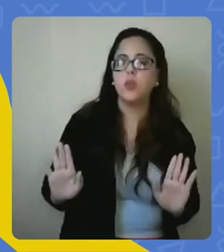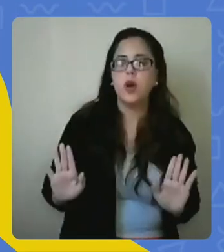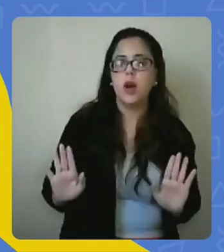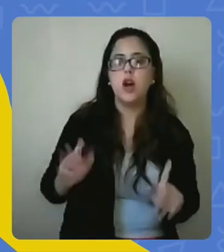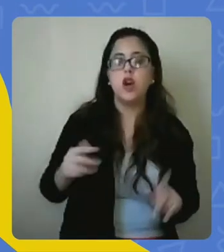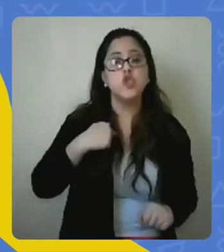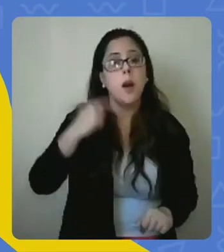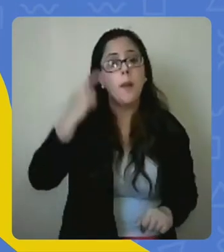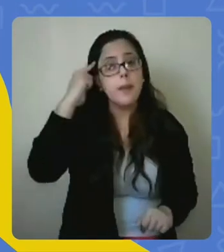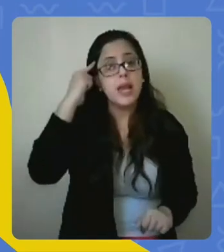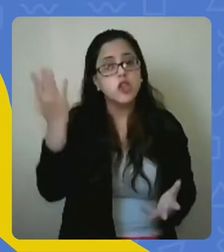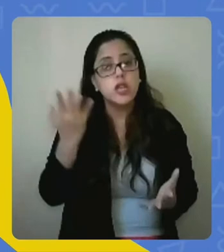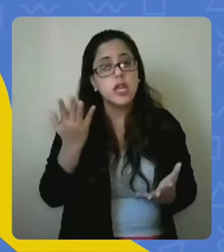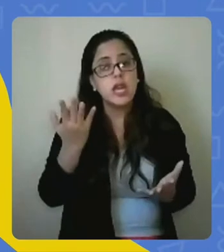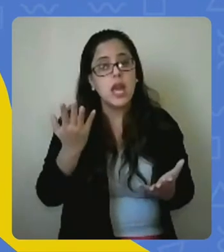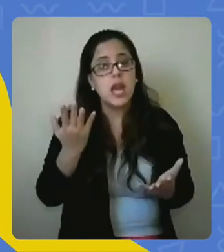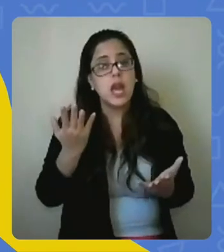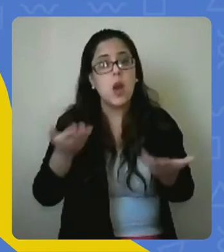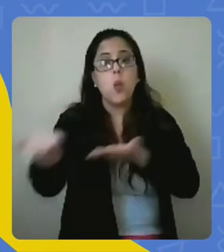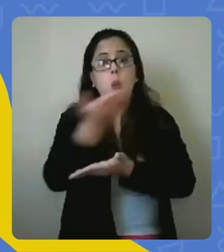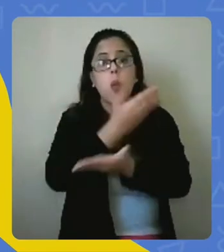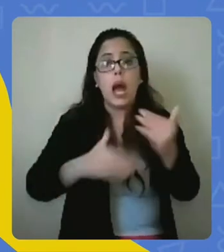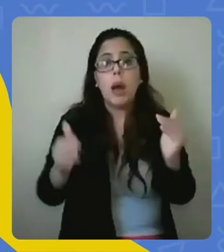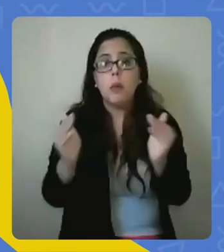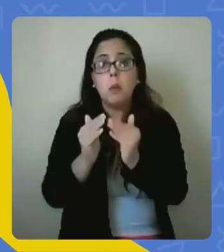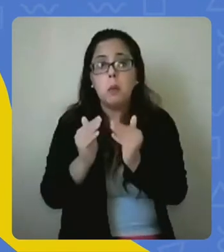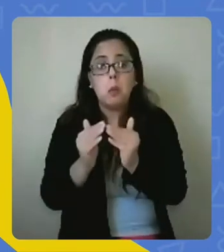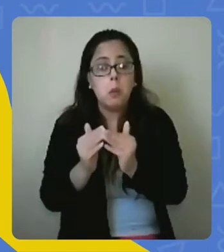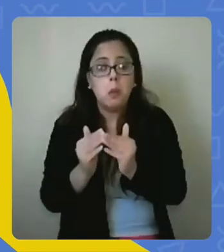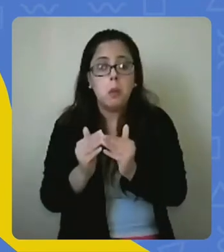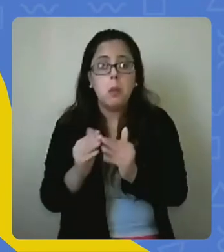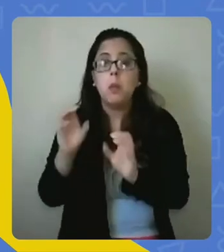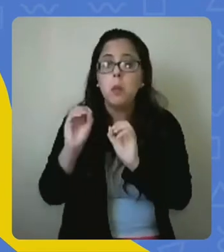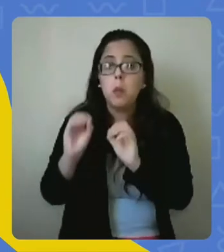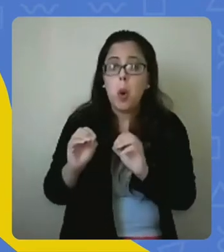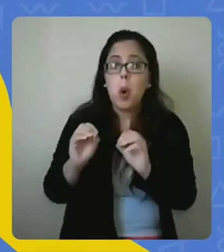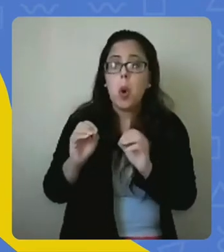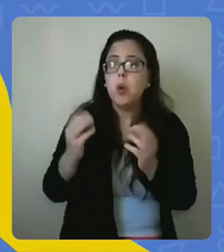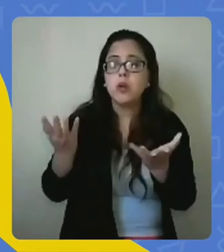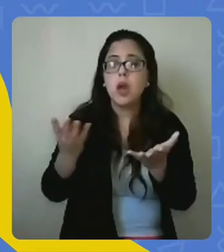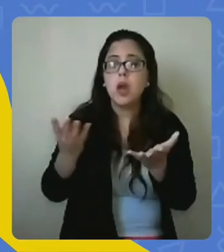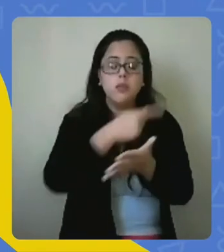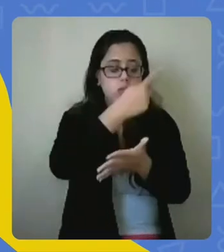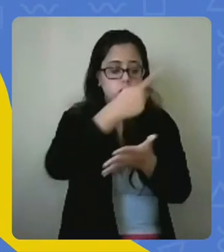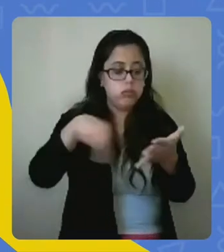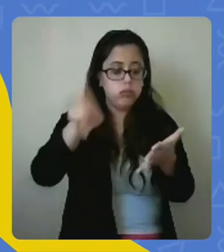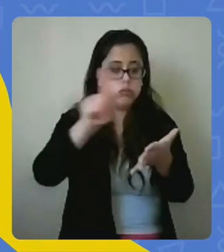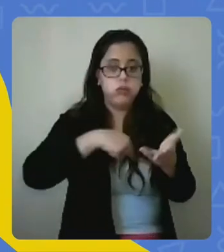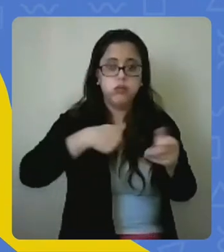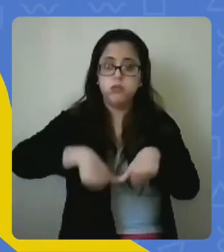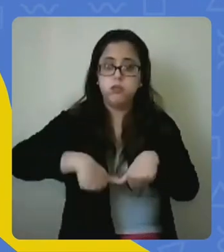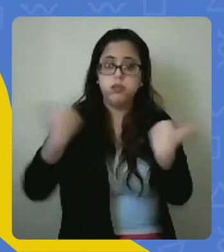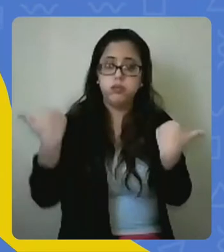una mudanza, pienso que un divorcio, ¿no? Y a partir de ahí los chicos despliegan